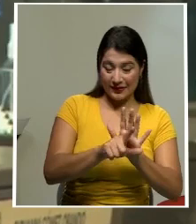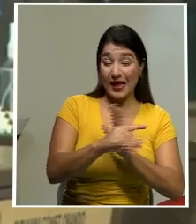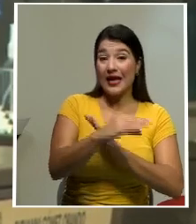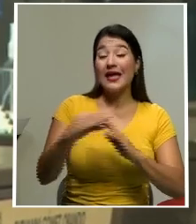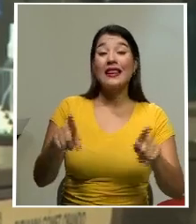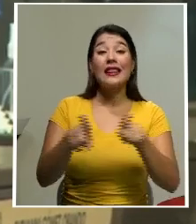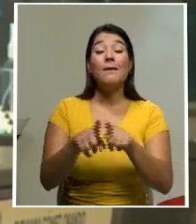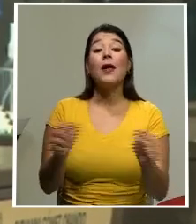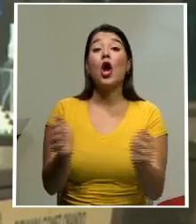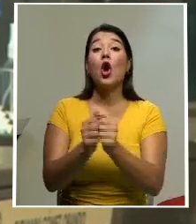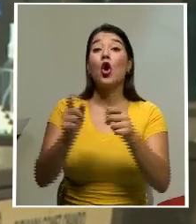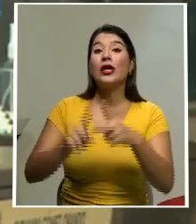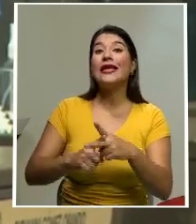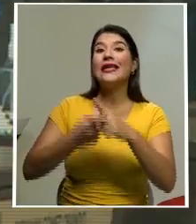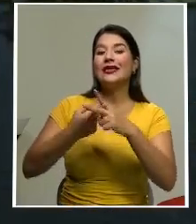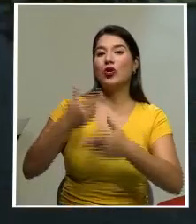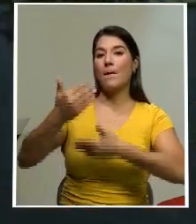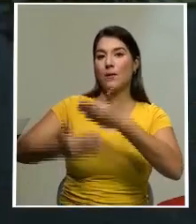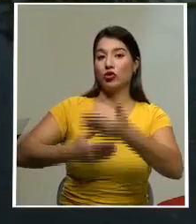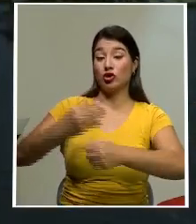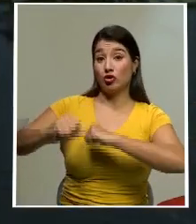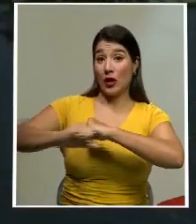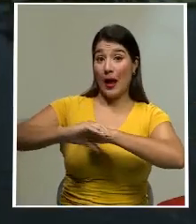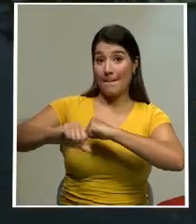el inicio de la campaña electoral.